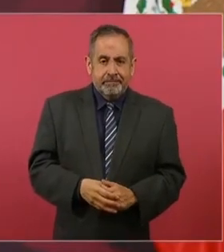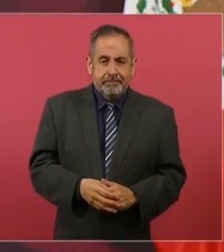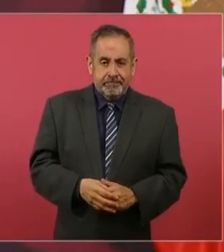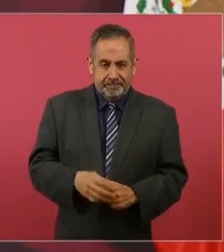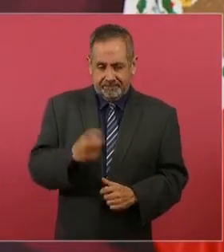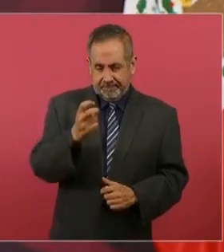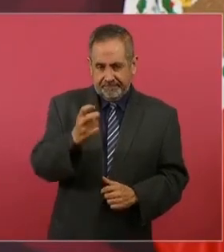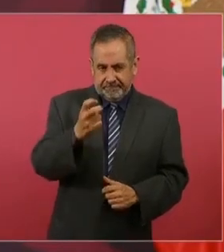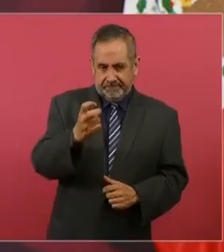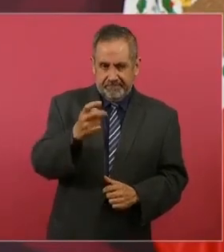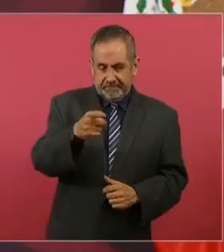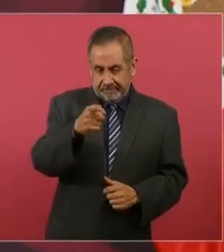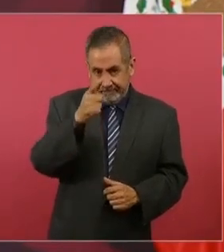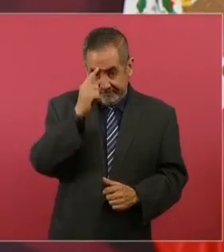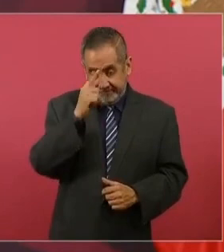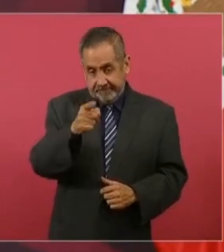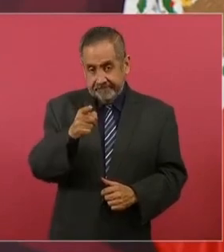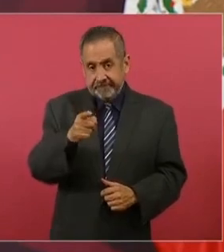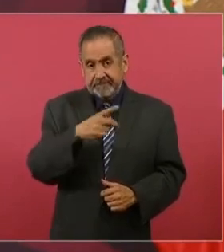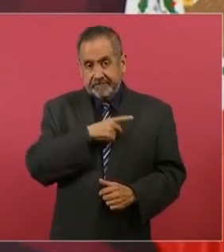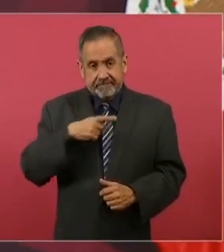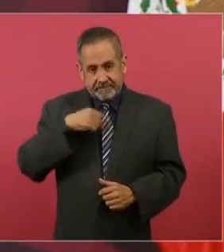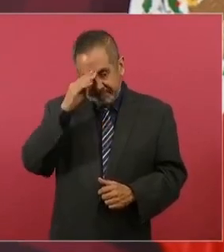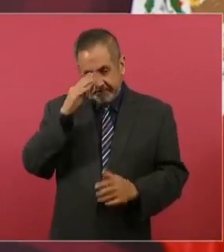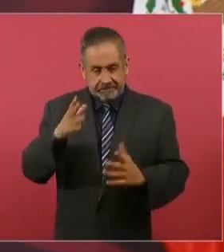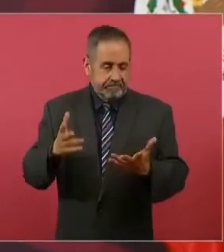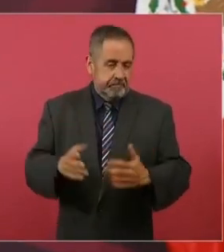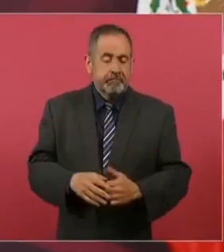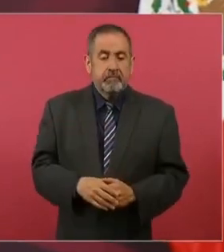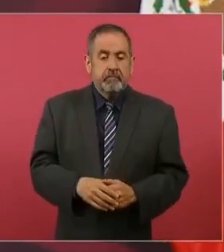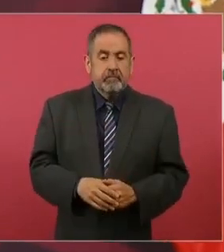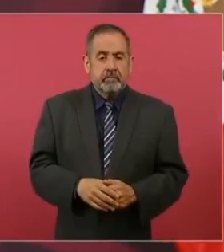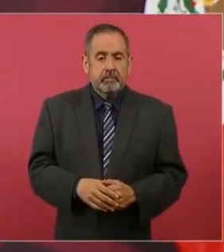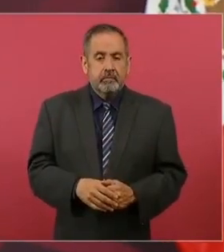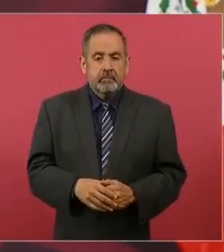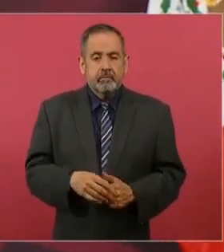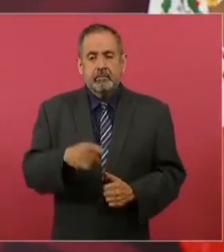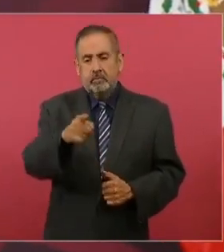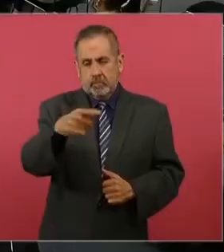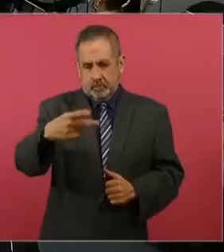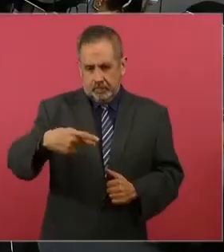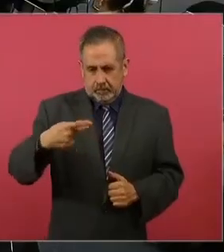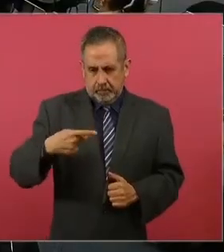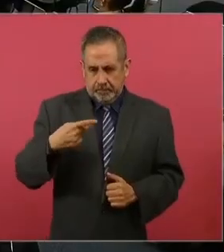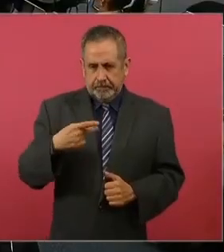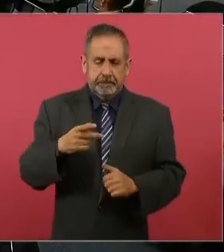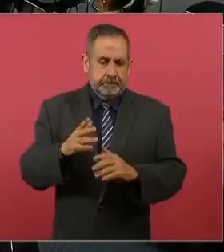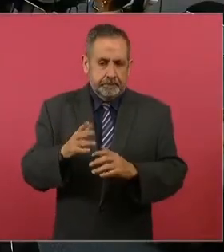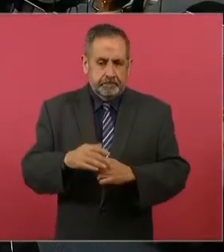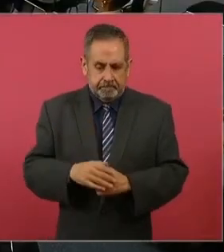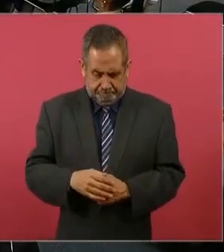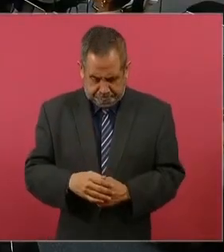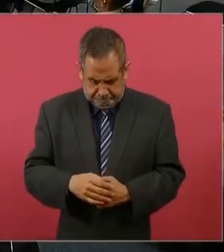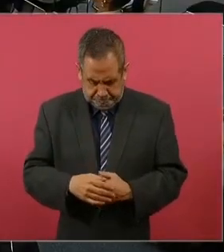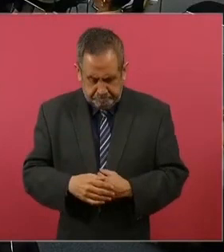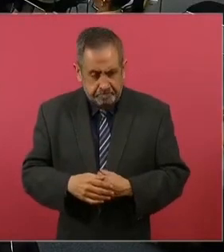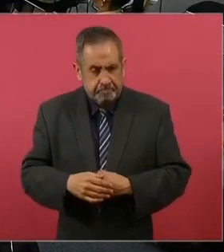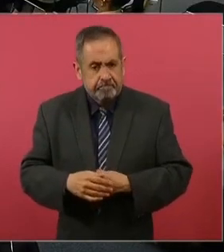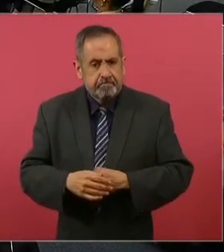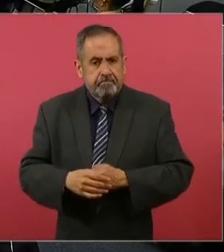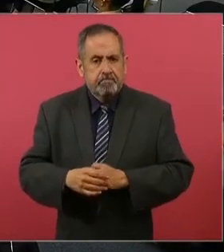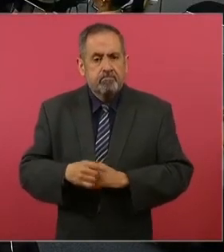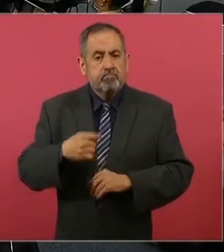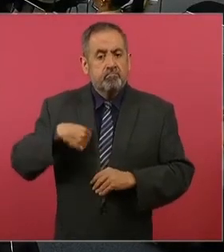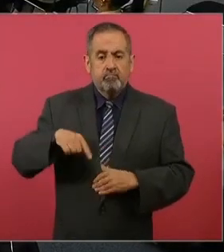Eso es lo que tenemos que ver. Bueno, en tu pregunta, nosotros tenemos aquí